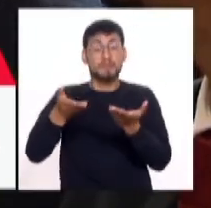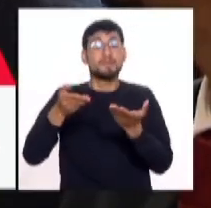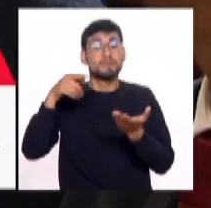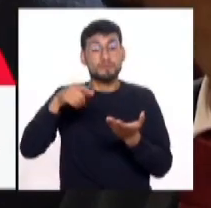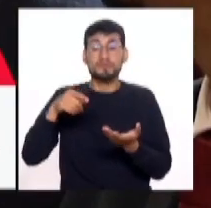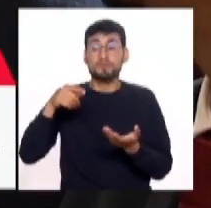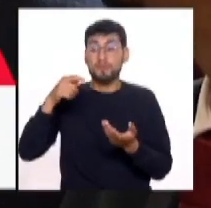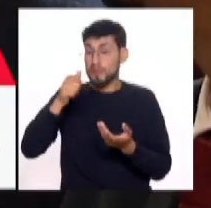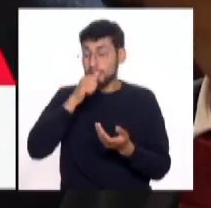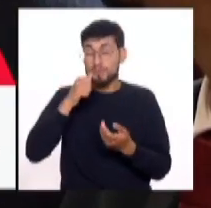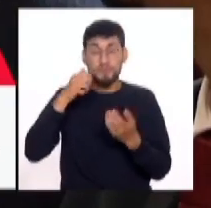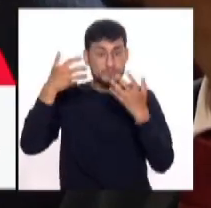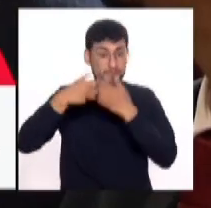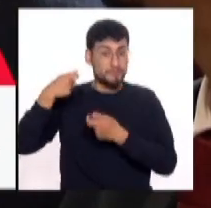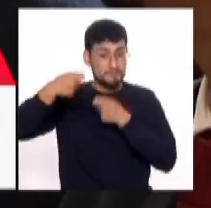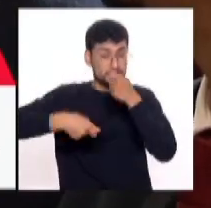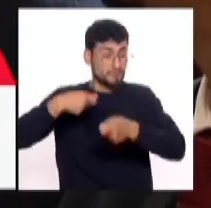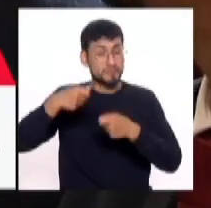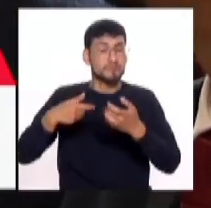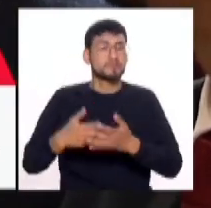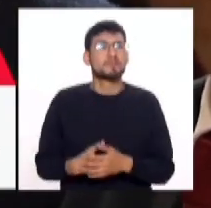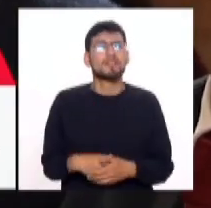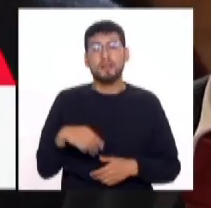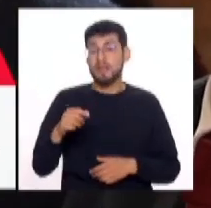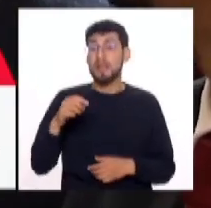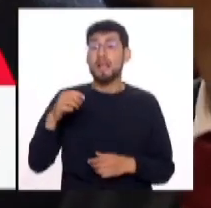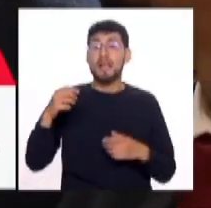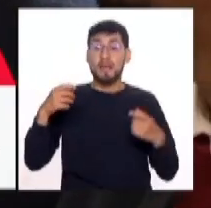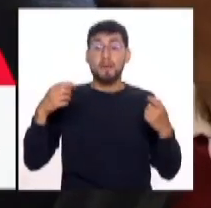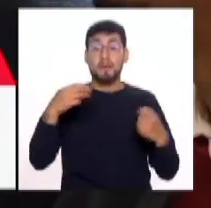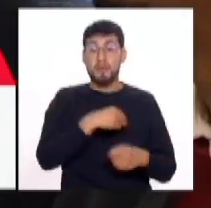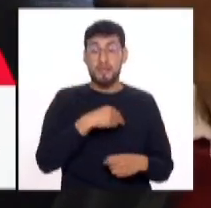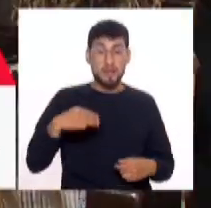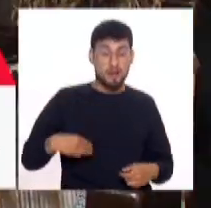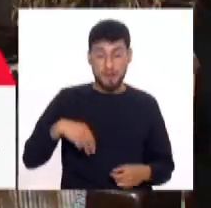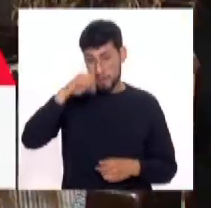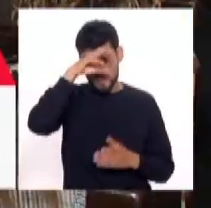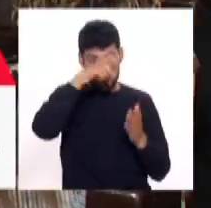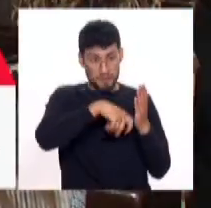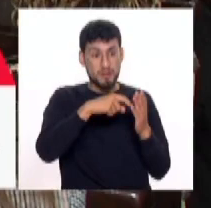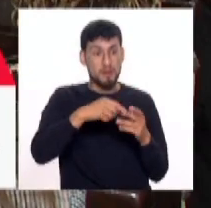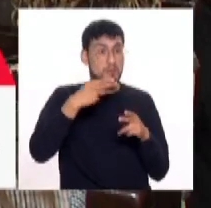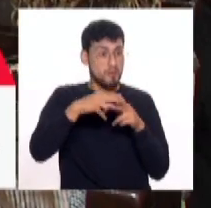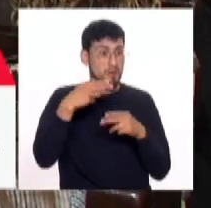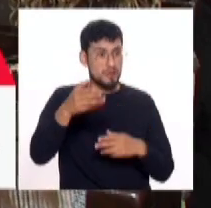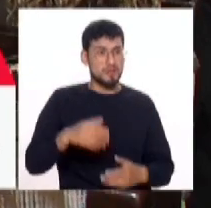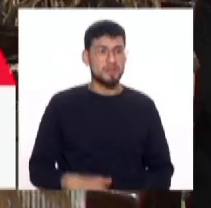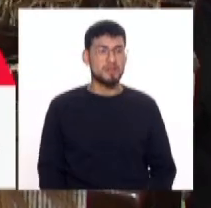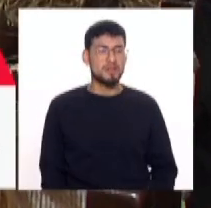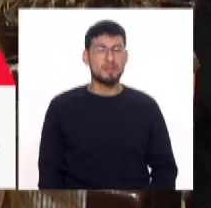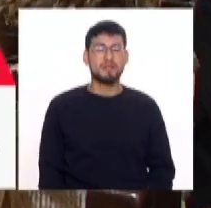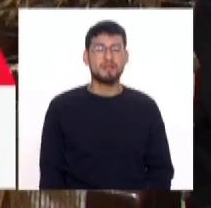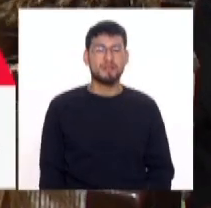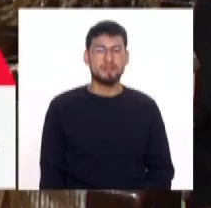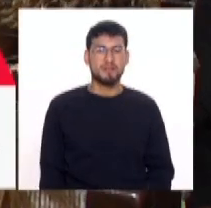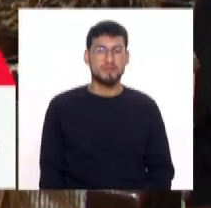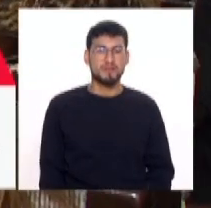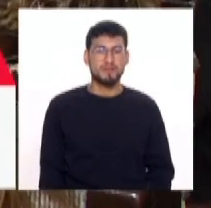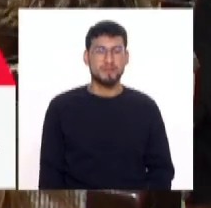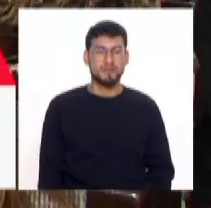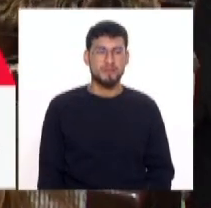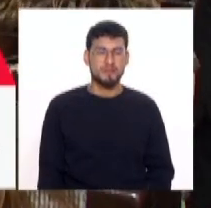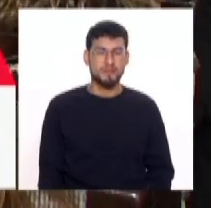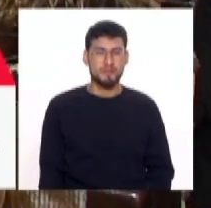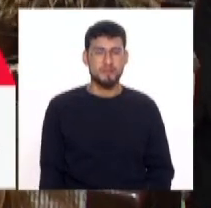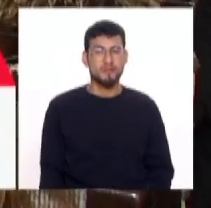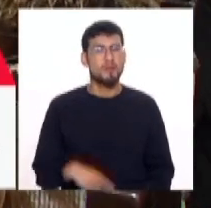Proinversión, y el Ministerio de Energía y Minas en los próximos minutos suscribirán este importante convenio. Presidente de la República.